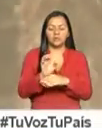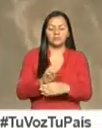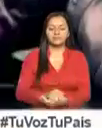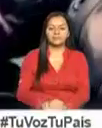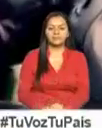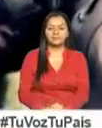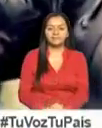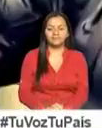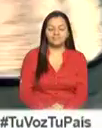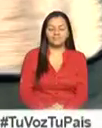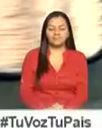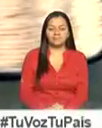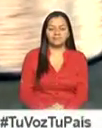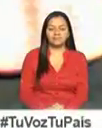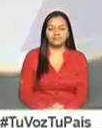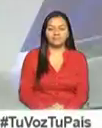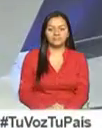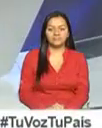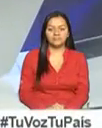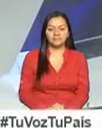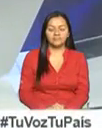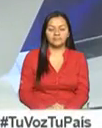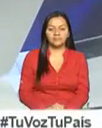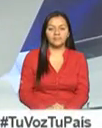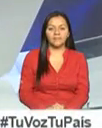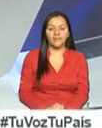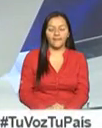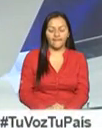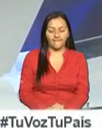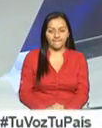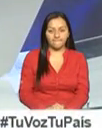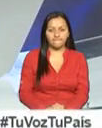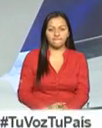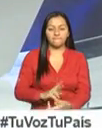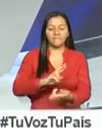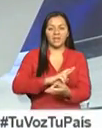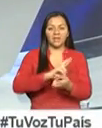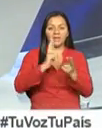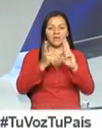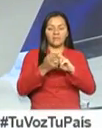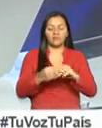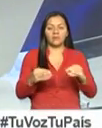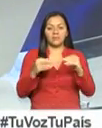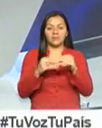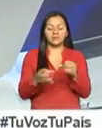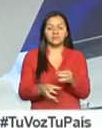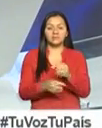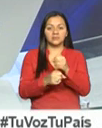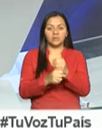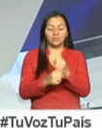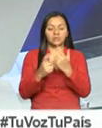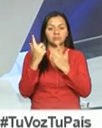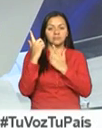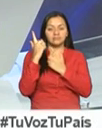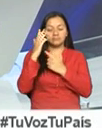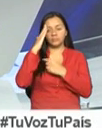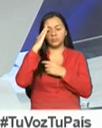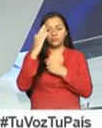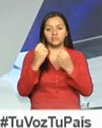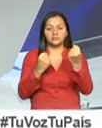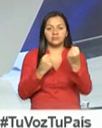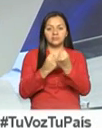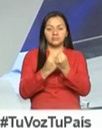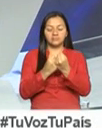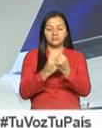Carolina Díaz, Noticiero Ciudadano. Las reformas a la seguridad social de las Fuerzas Armadas y Policía